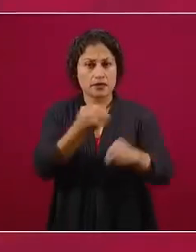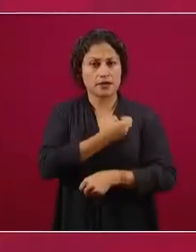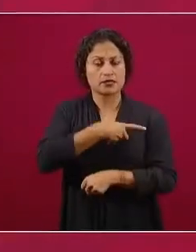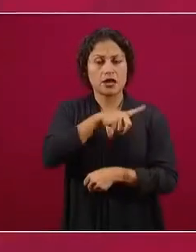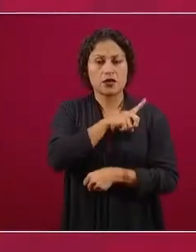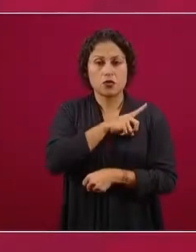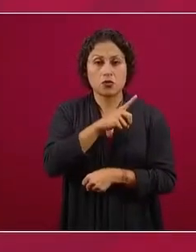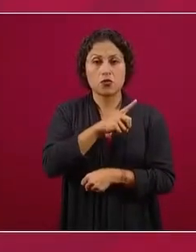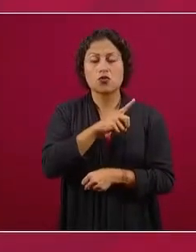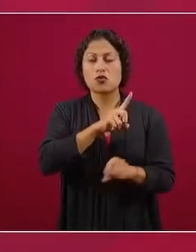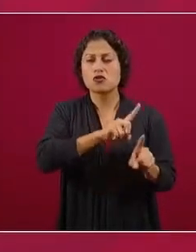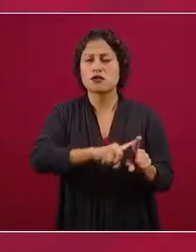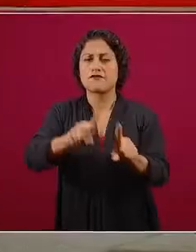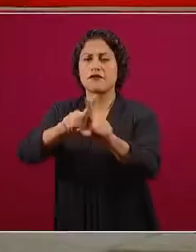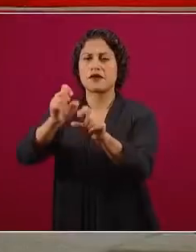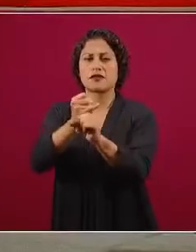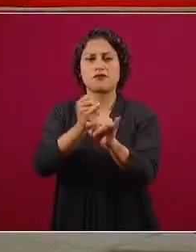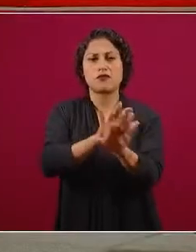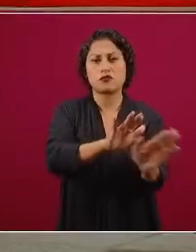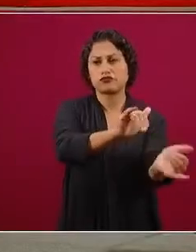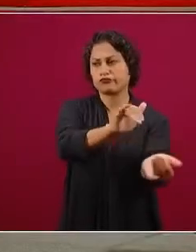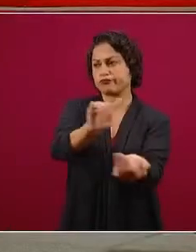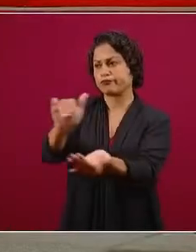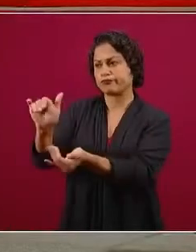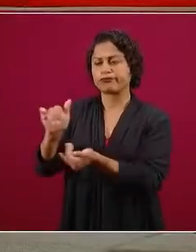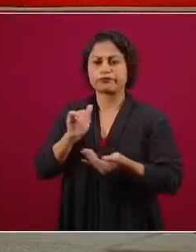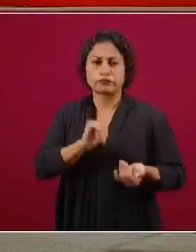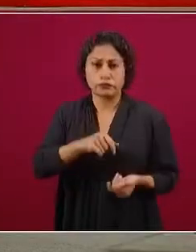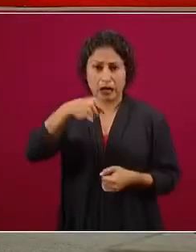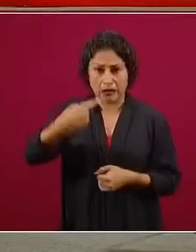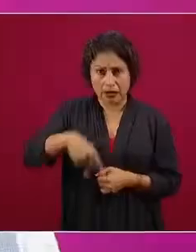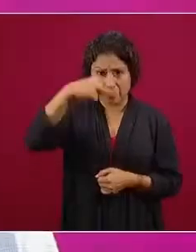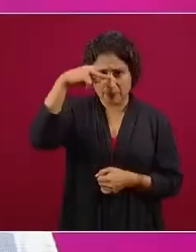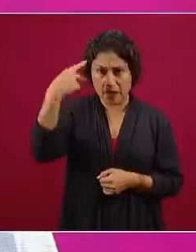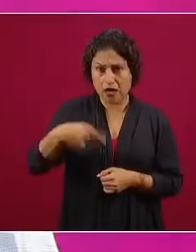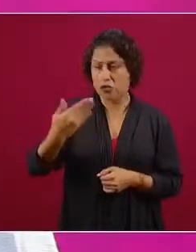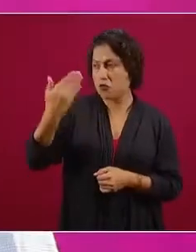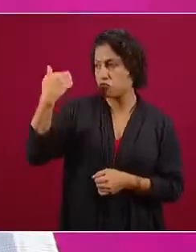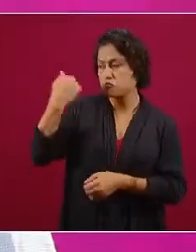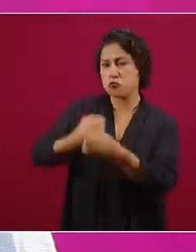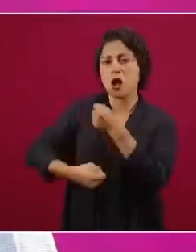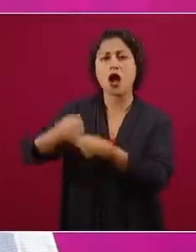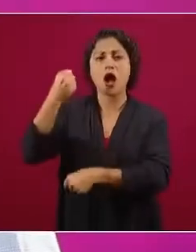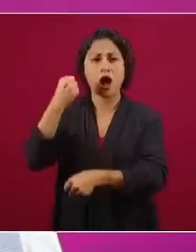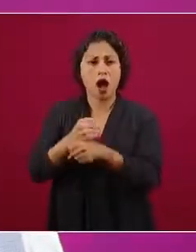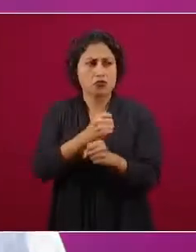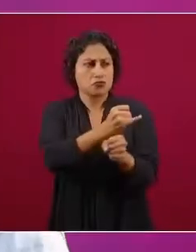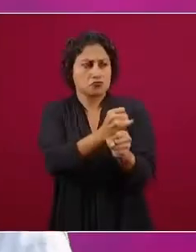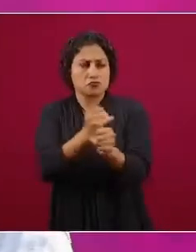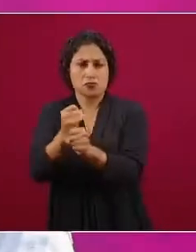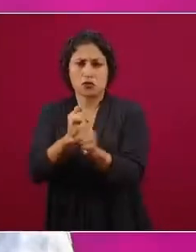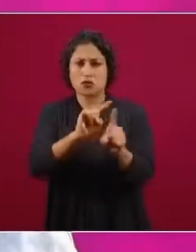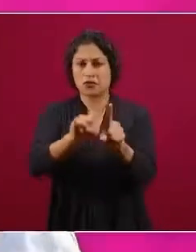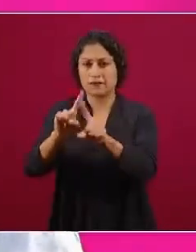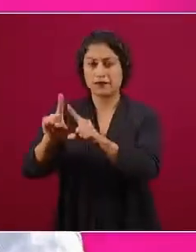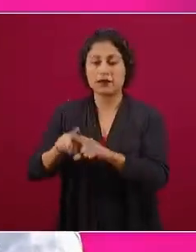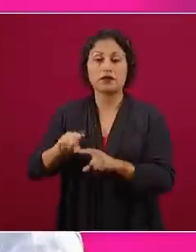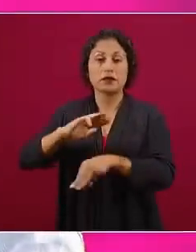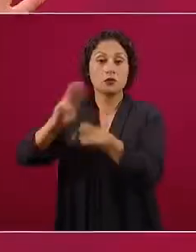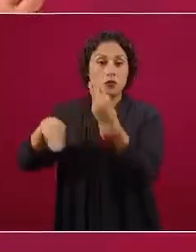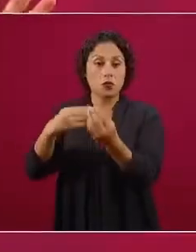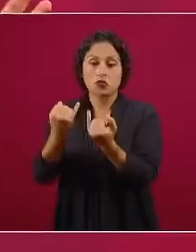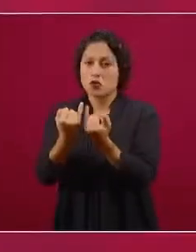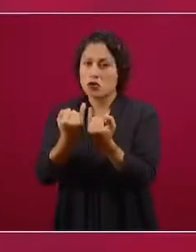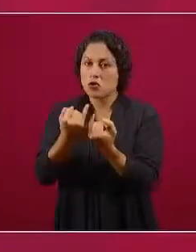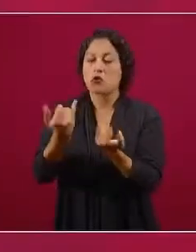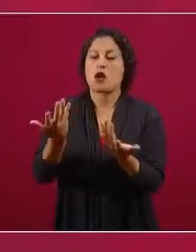algo que se ha desarrollado en México a lo largo de los últimos años y en el mundo también. Es un mecanismo por